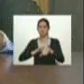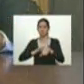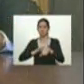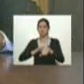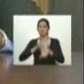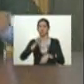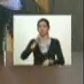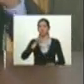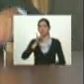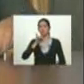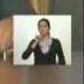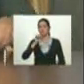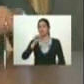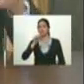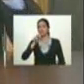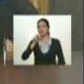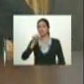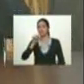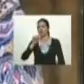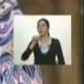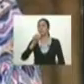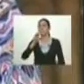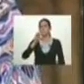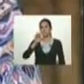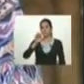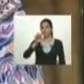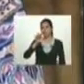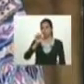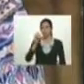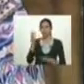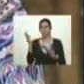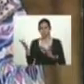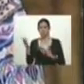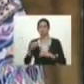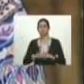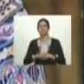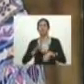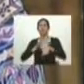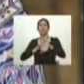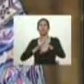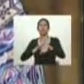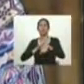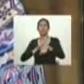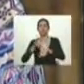luisana Melo bienvenido compañera